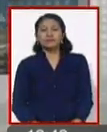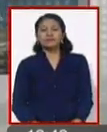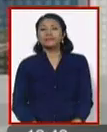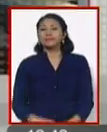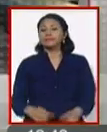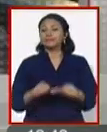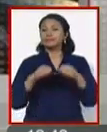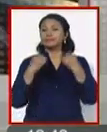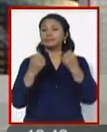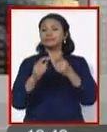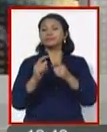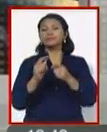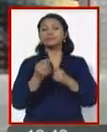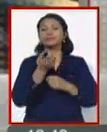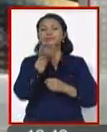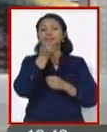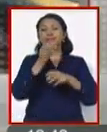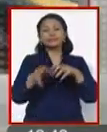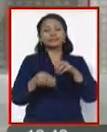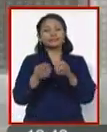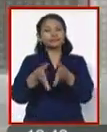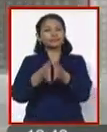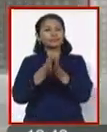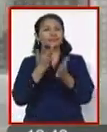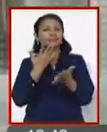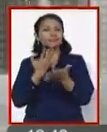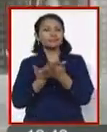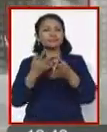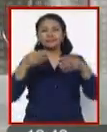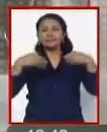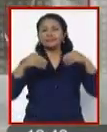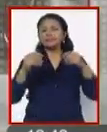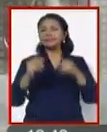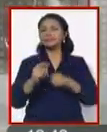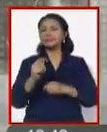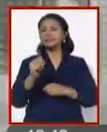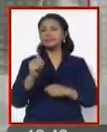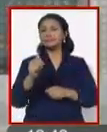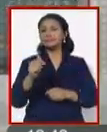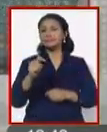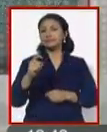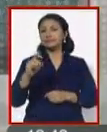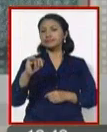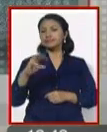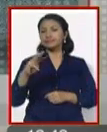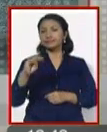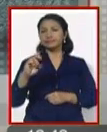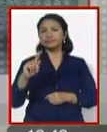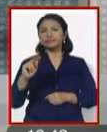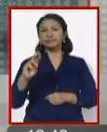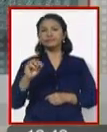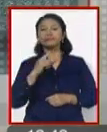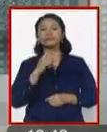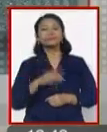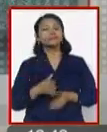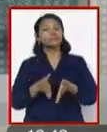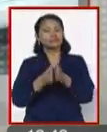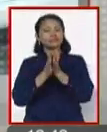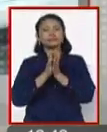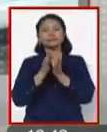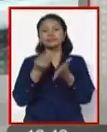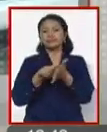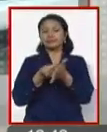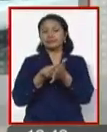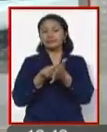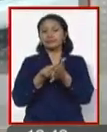La Asociación de Radio Taxis se sumaron a la demanda que plantearon los vendedores de taxímetros contra el alcalde Percy Fernández. Piden la devolución